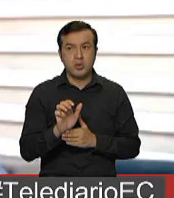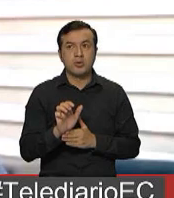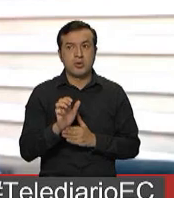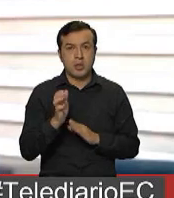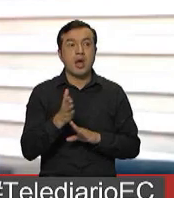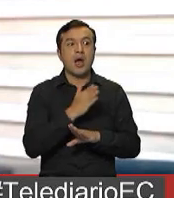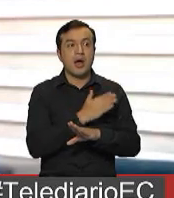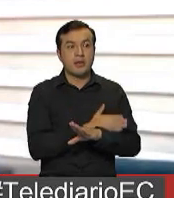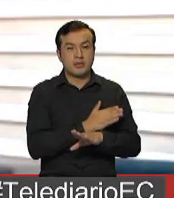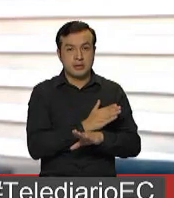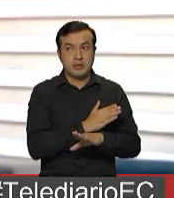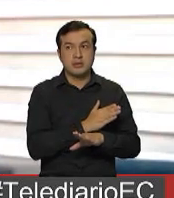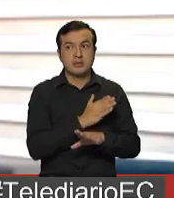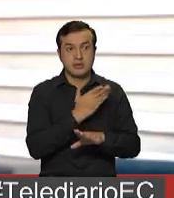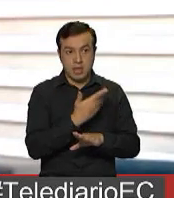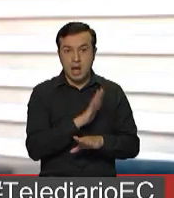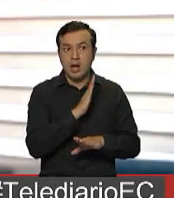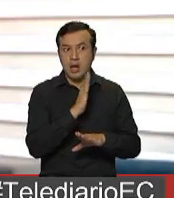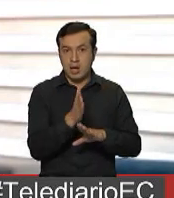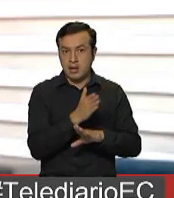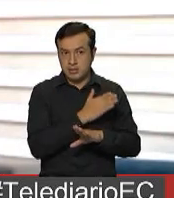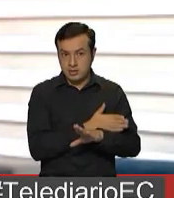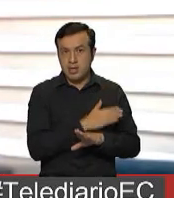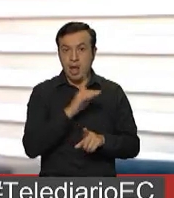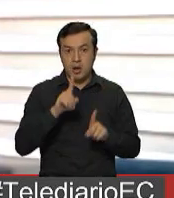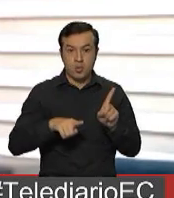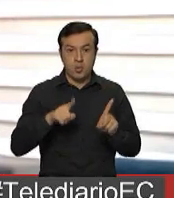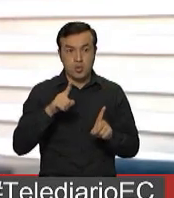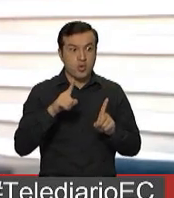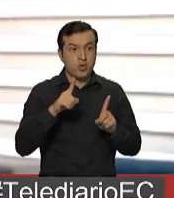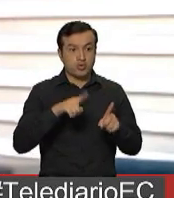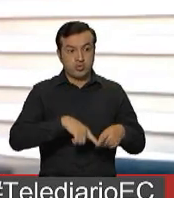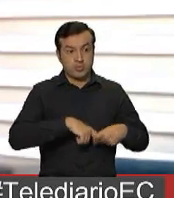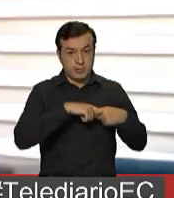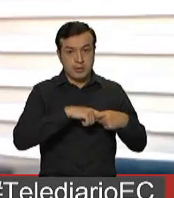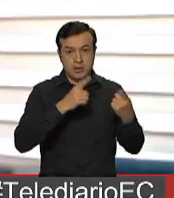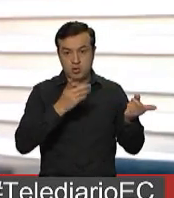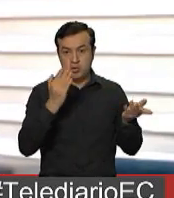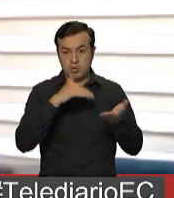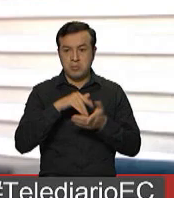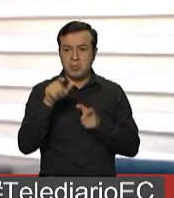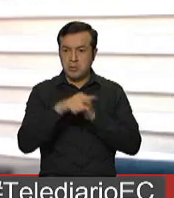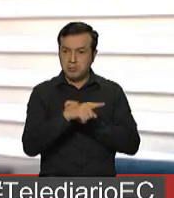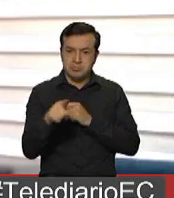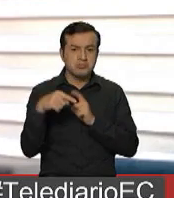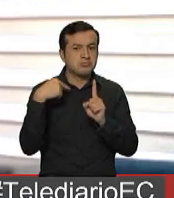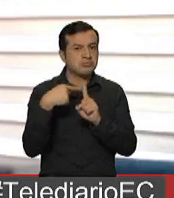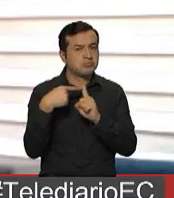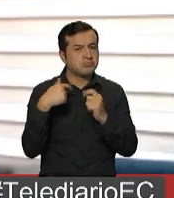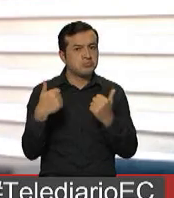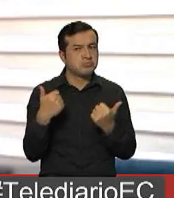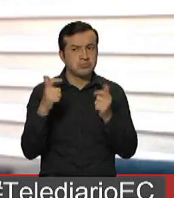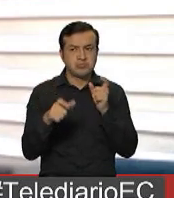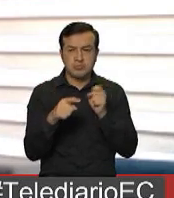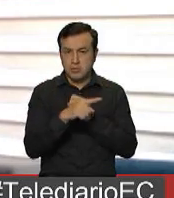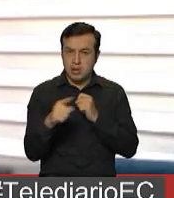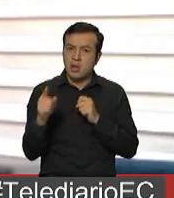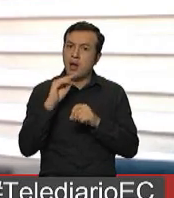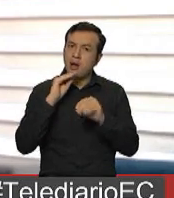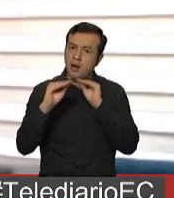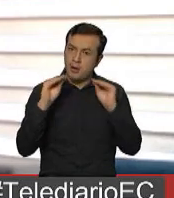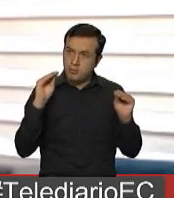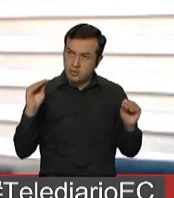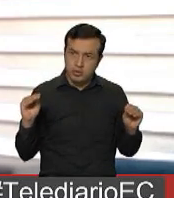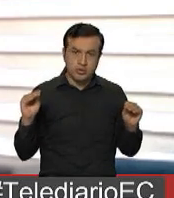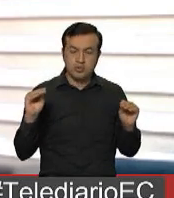represados en el mes de marzo y abril. Y la ciudadanía ha respondido de una manera positiva. Es decir, les hemos comunicado que